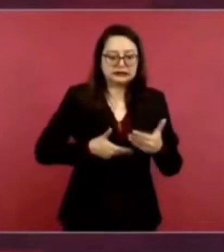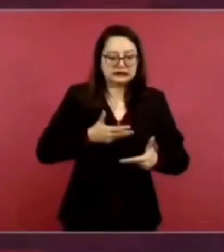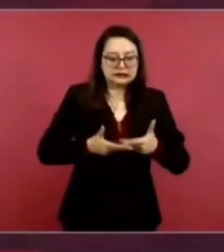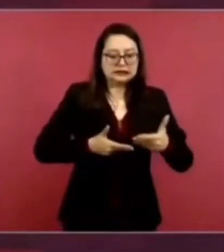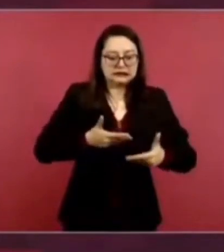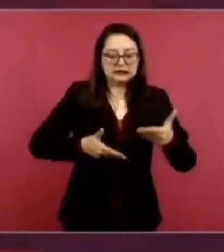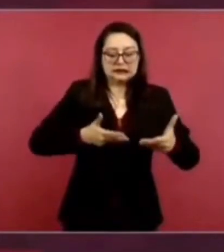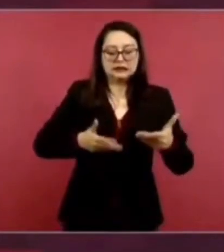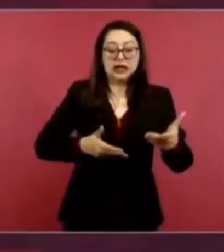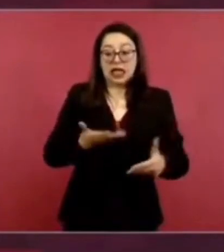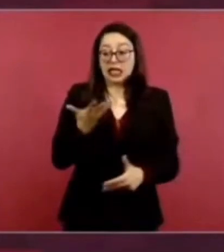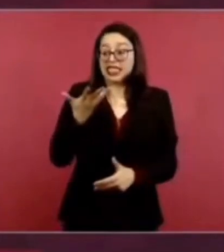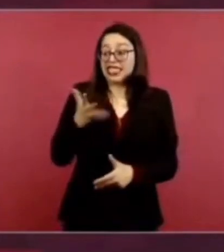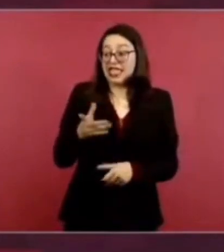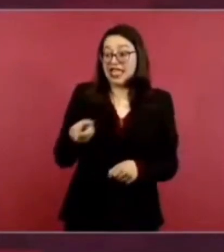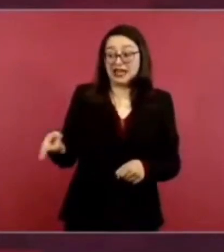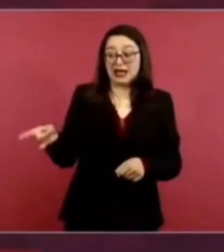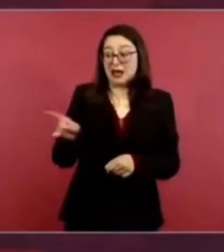y